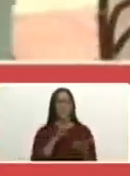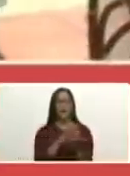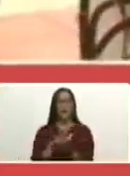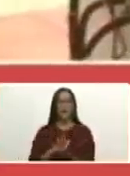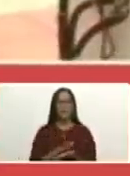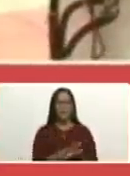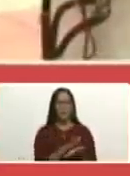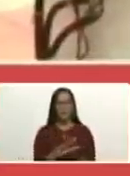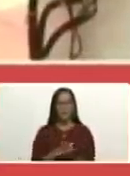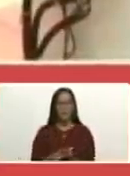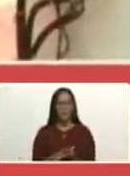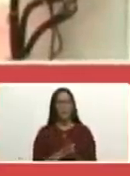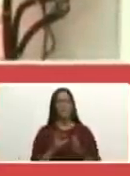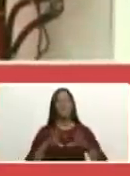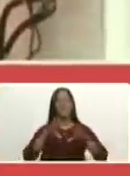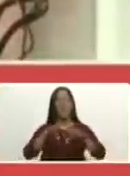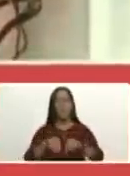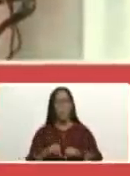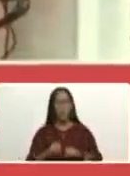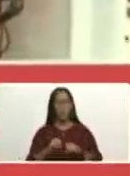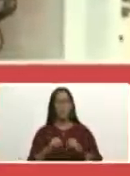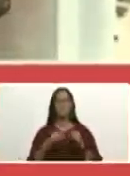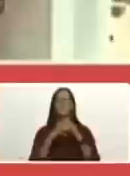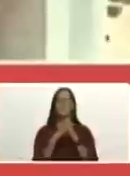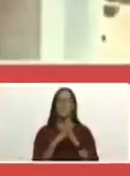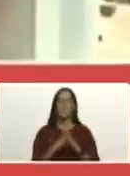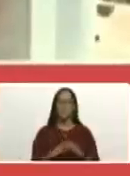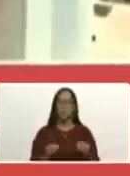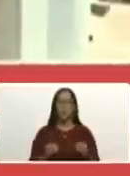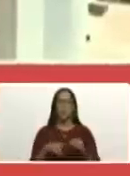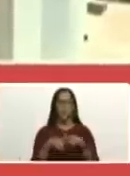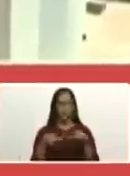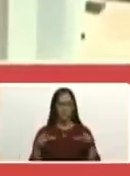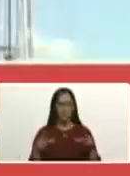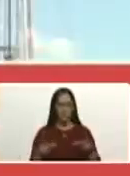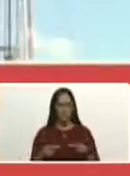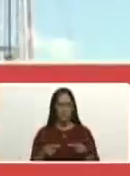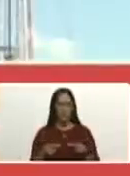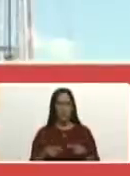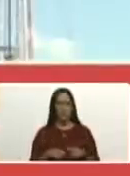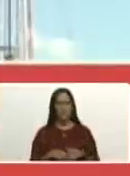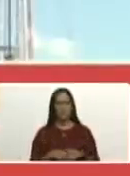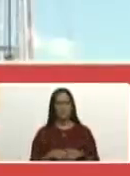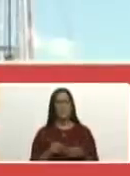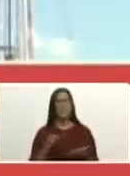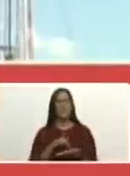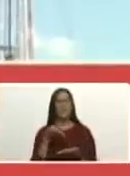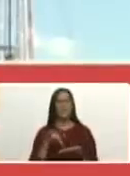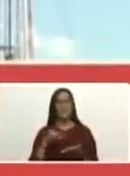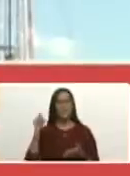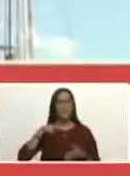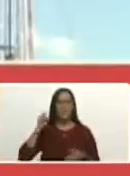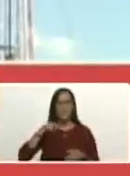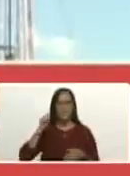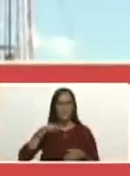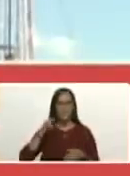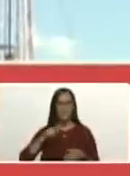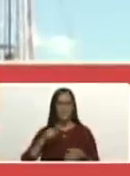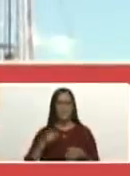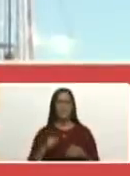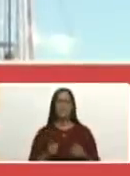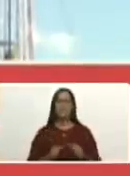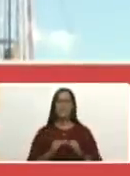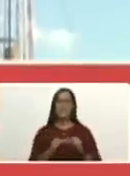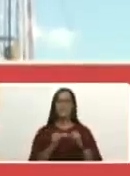estabilización y empoderamiento de todos los sectores que la nación requiere que sigan